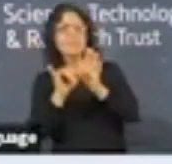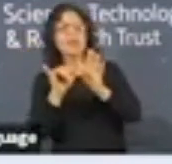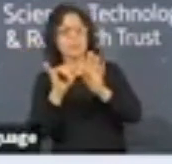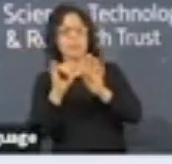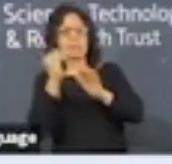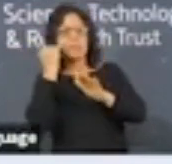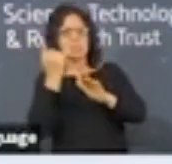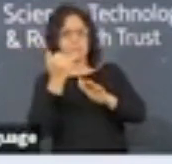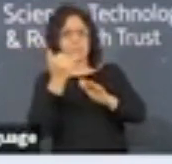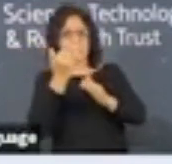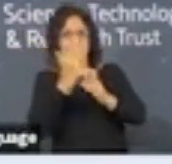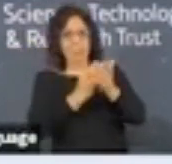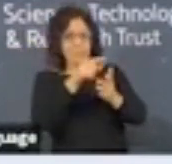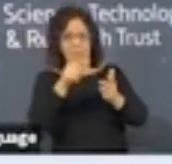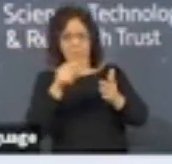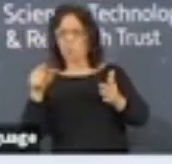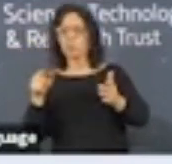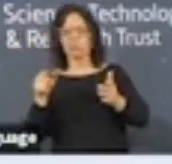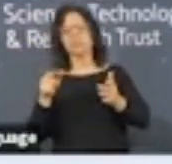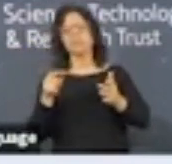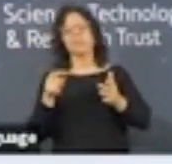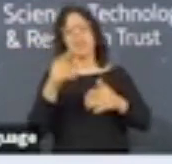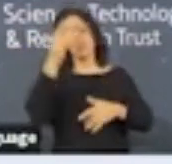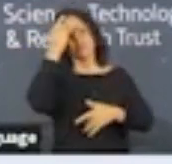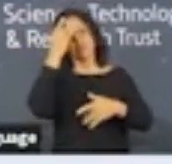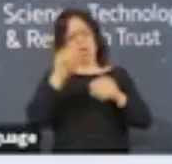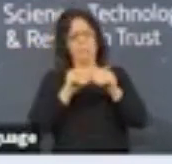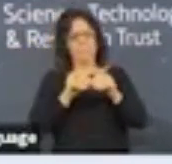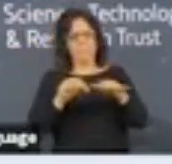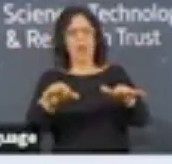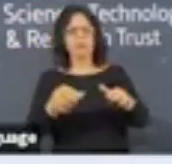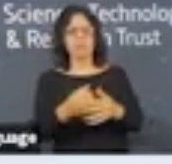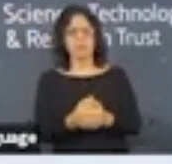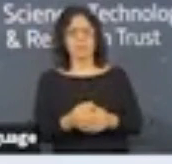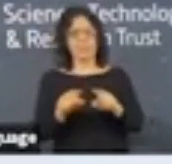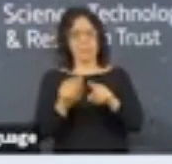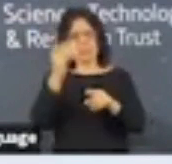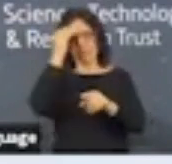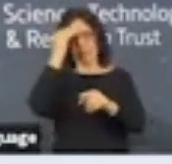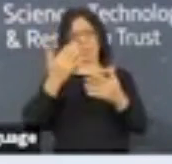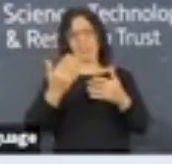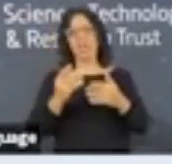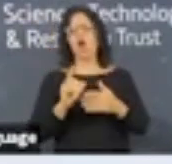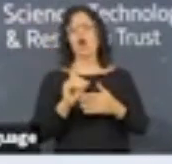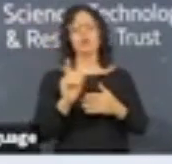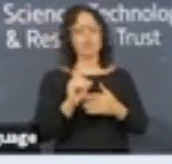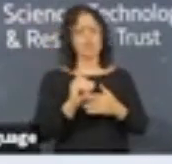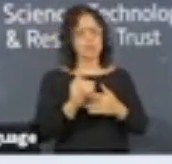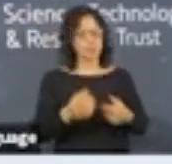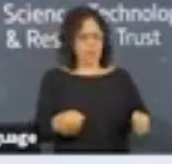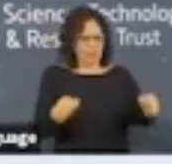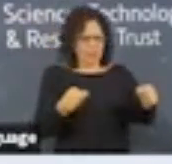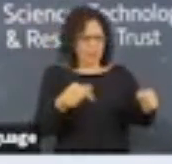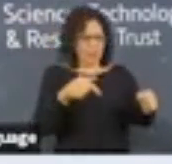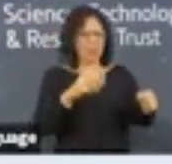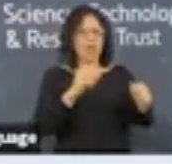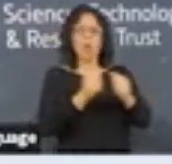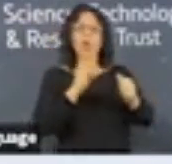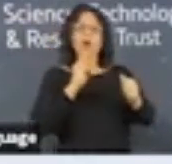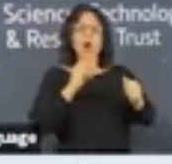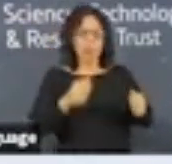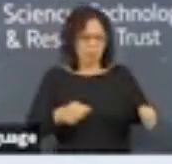virus. Tenemos que además conocer qué tipos de recipientes están creando mosquitos y